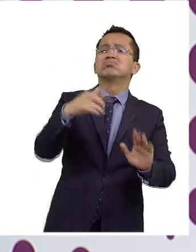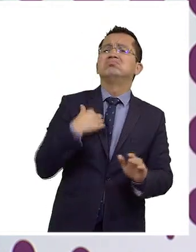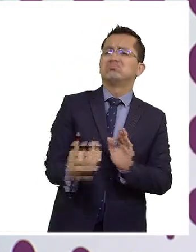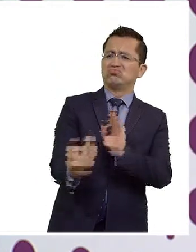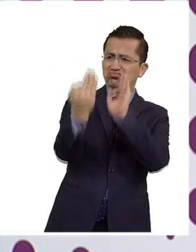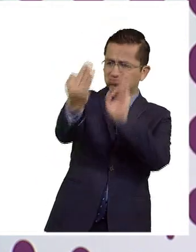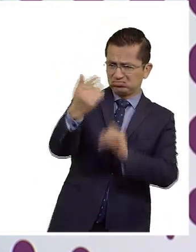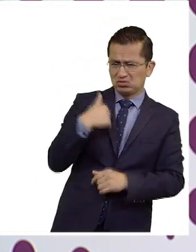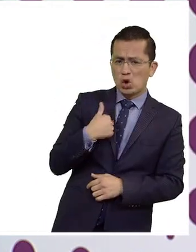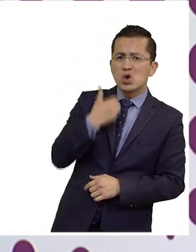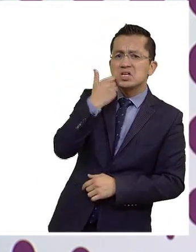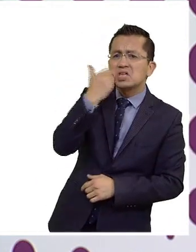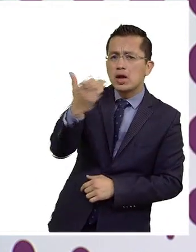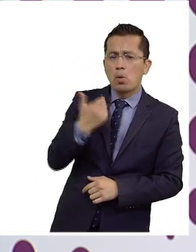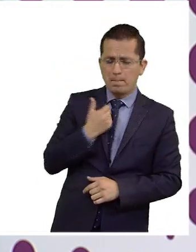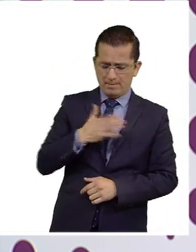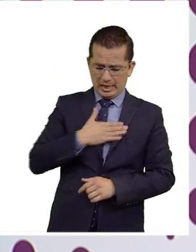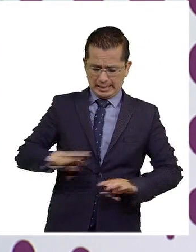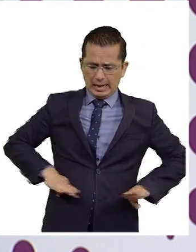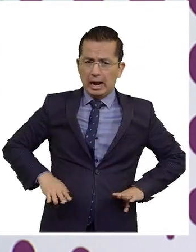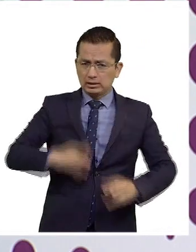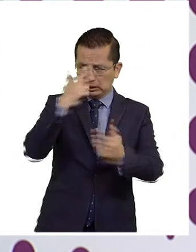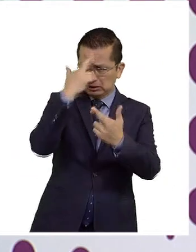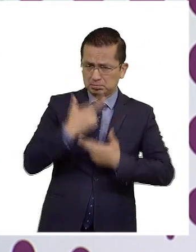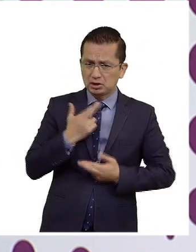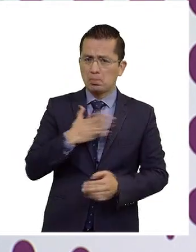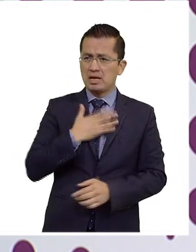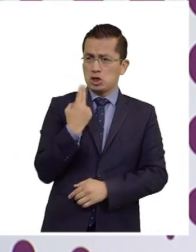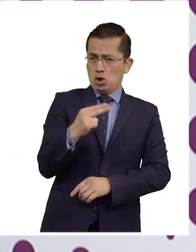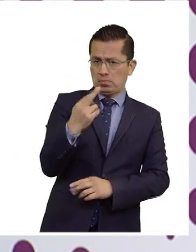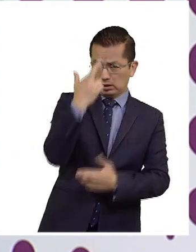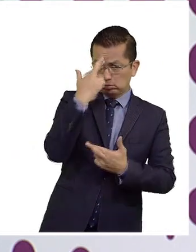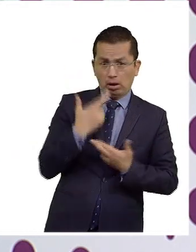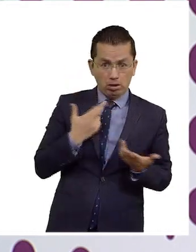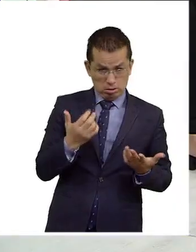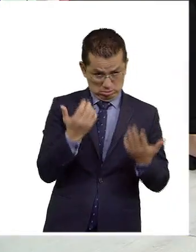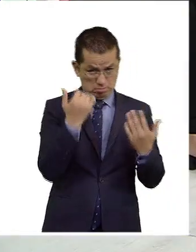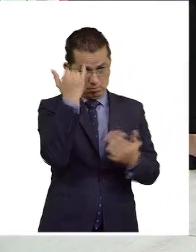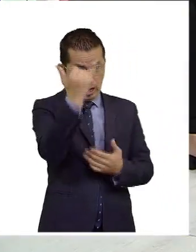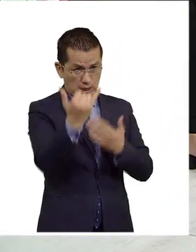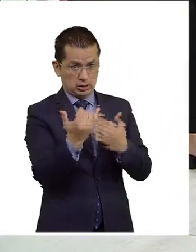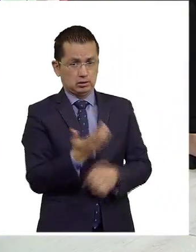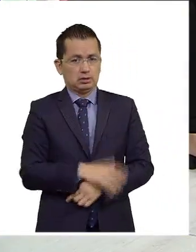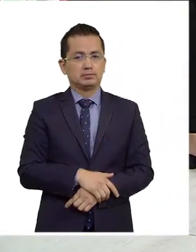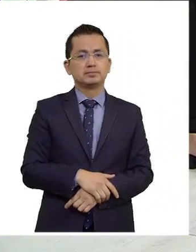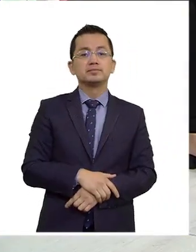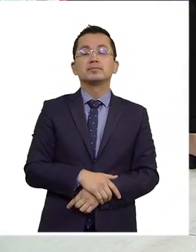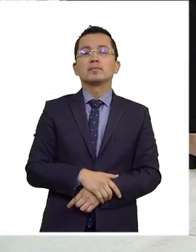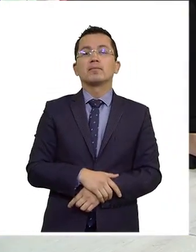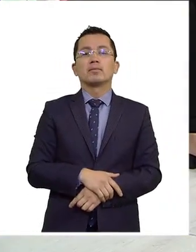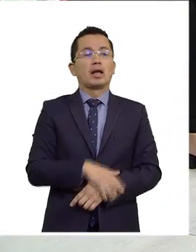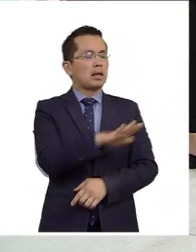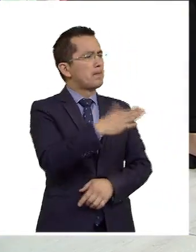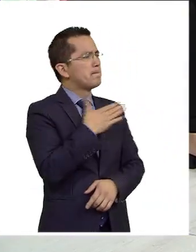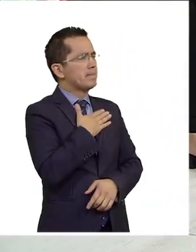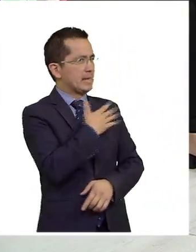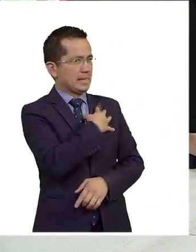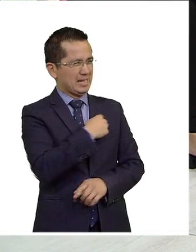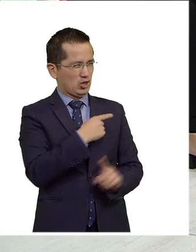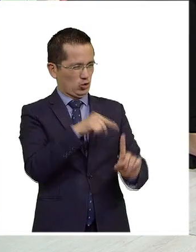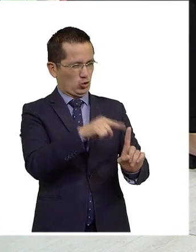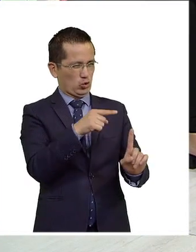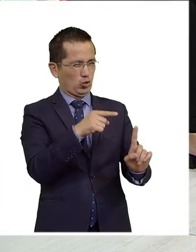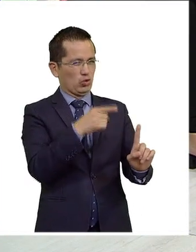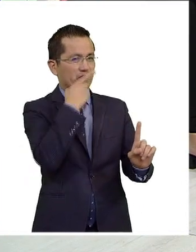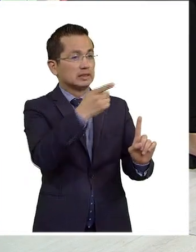así, Sí. o sea, no tiene comparación. Y lo que yo les platico que mi hijo dice es, si yo hubiera tenido la oportunidad de no